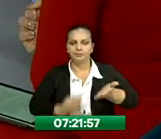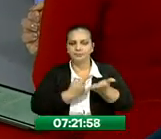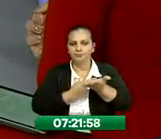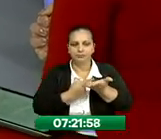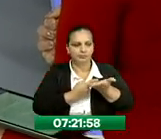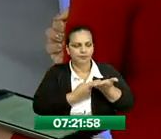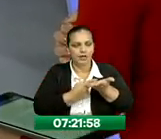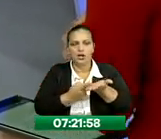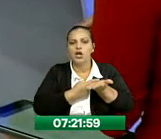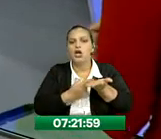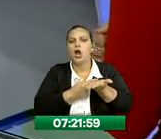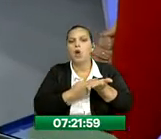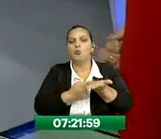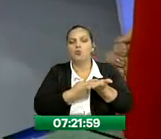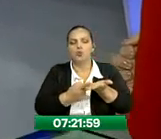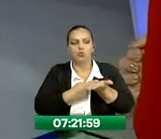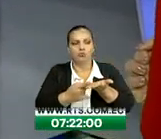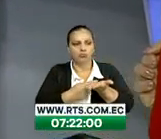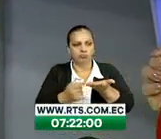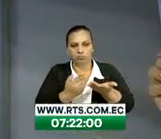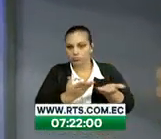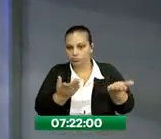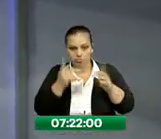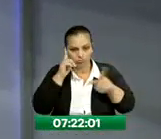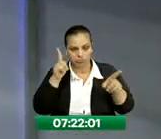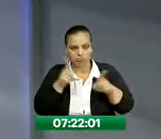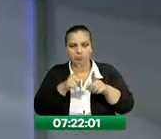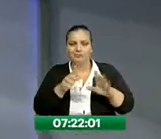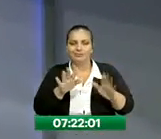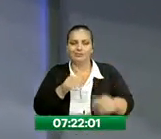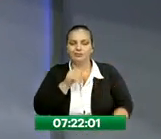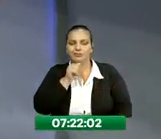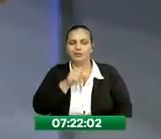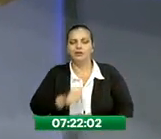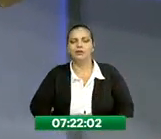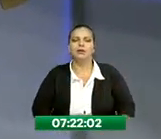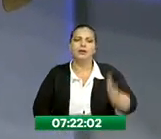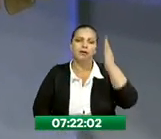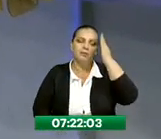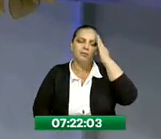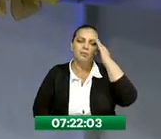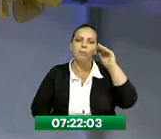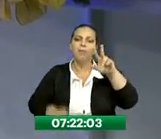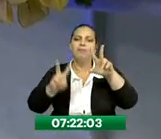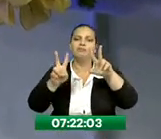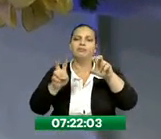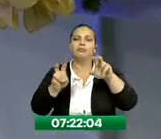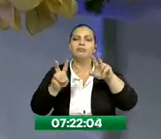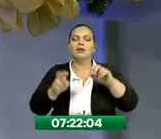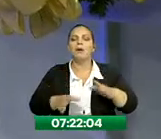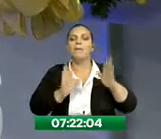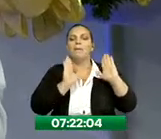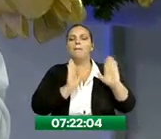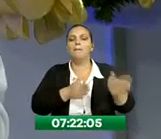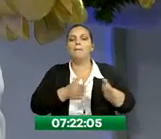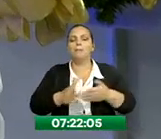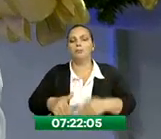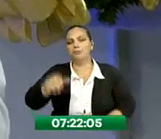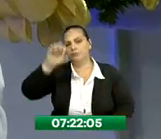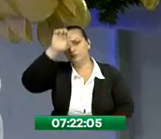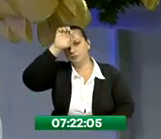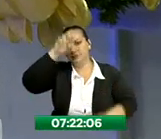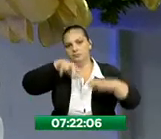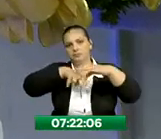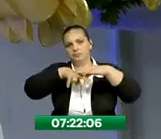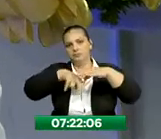vamos a lo de fondo, al instrumento. El mapa de planificación minera, en este caso construido por las tres